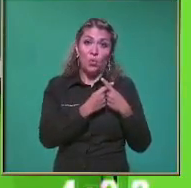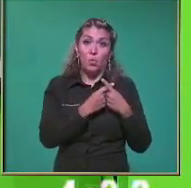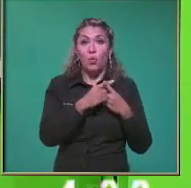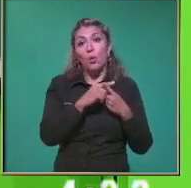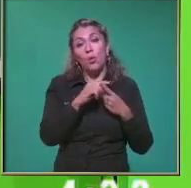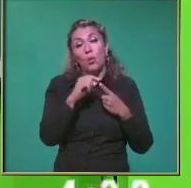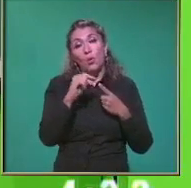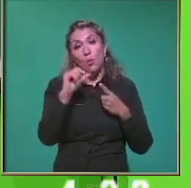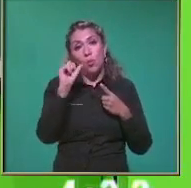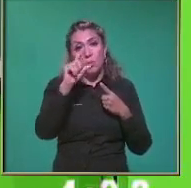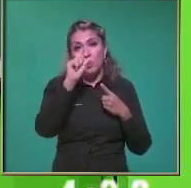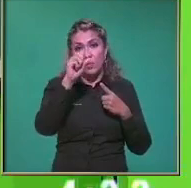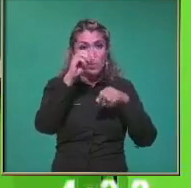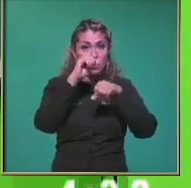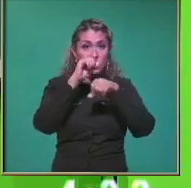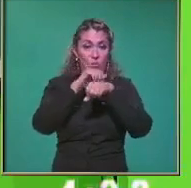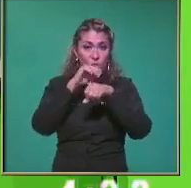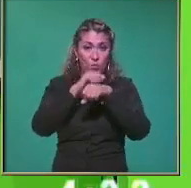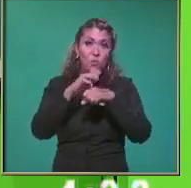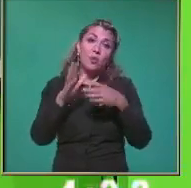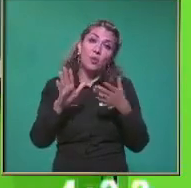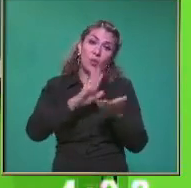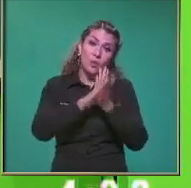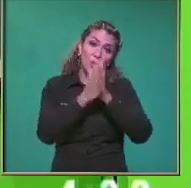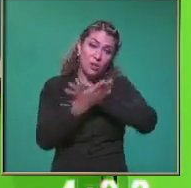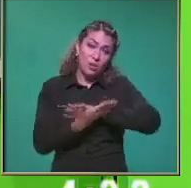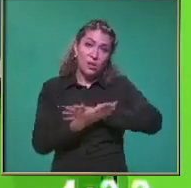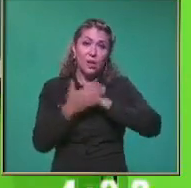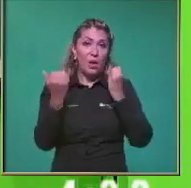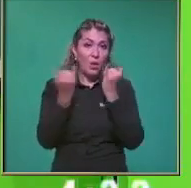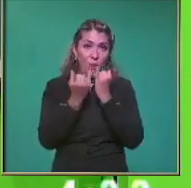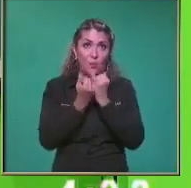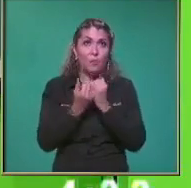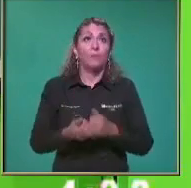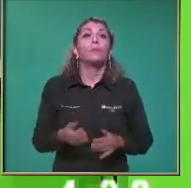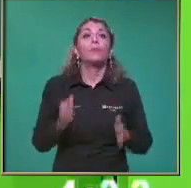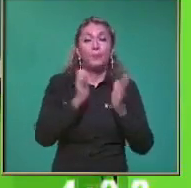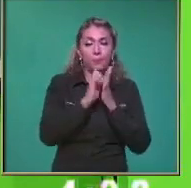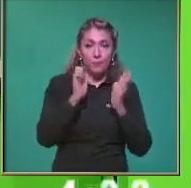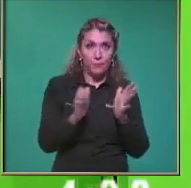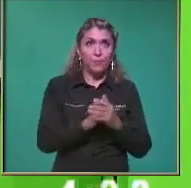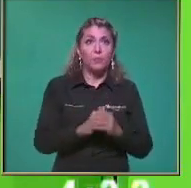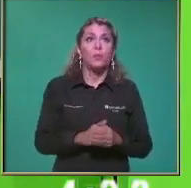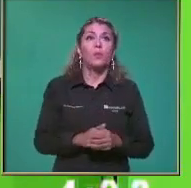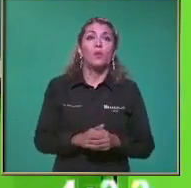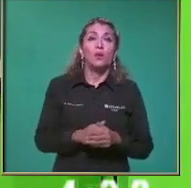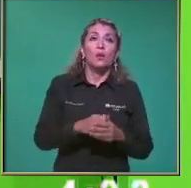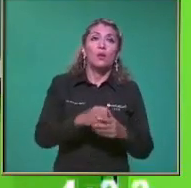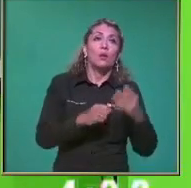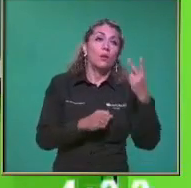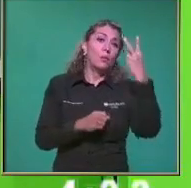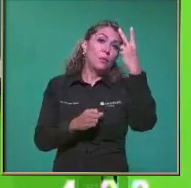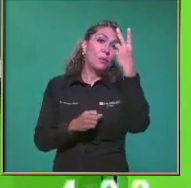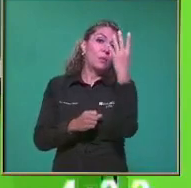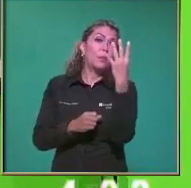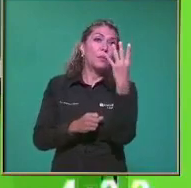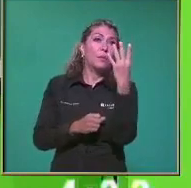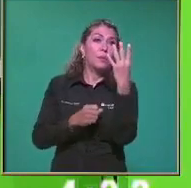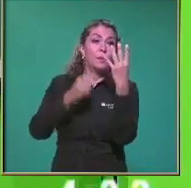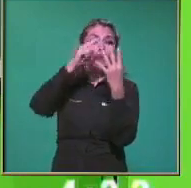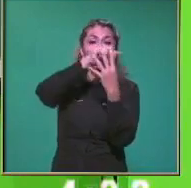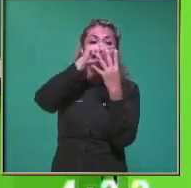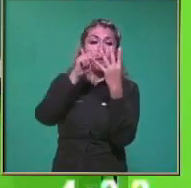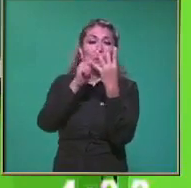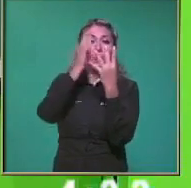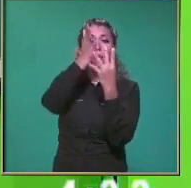por la misma cantidad y así obtengo fracciones equivalentes. Por ejemplo, aquí tengo medios, pues un medio